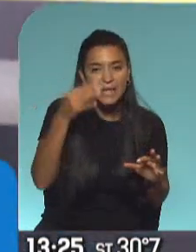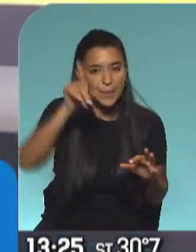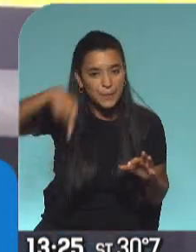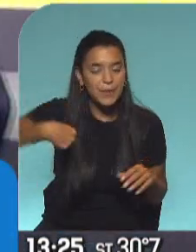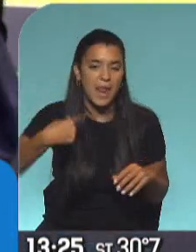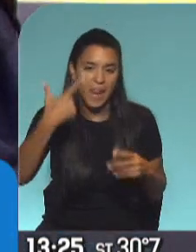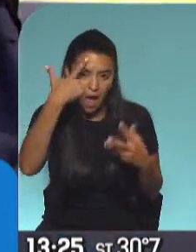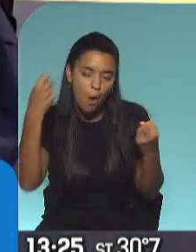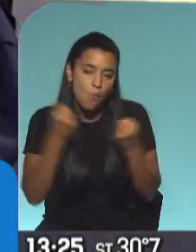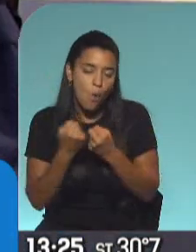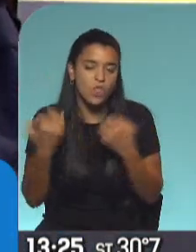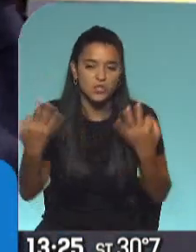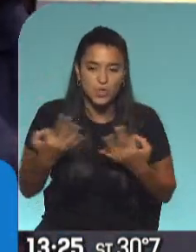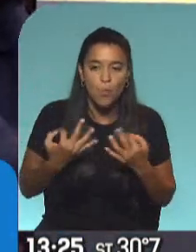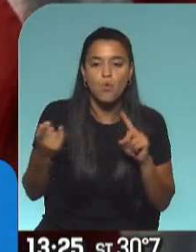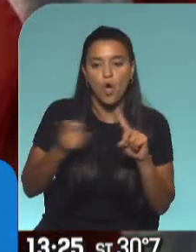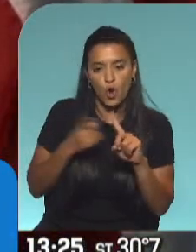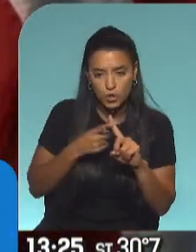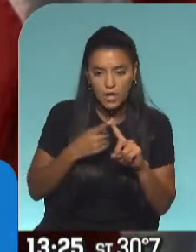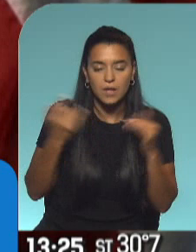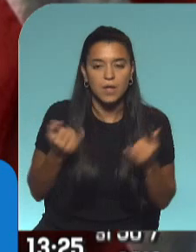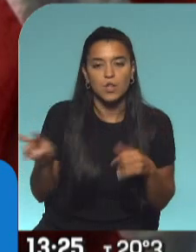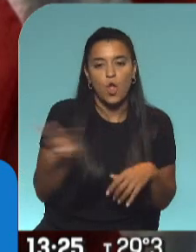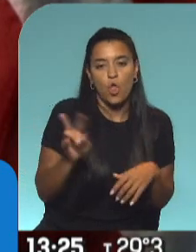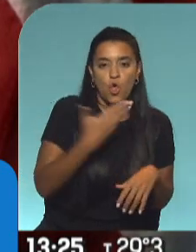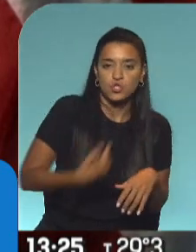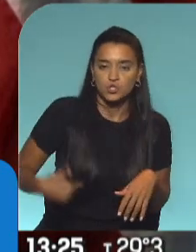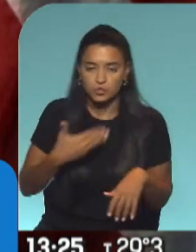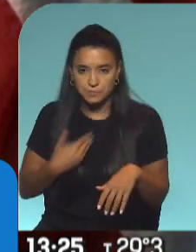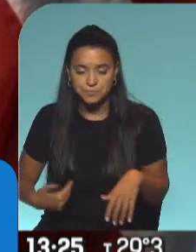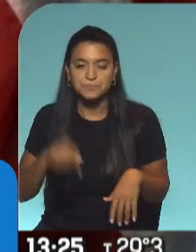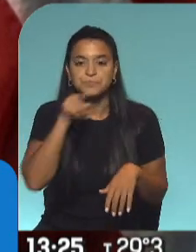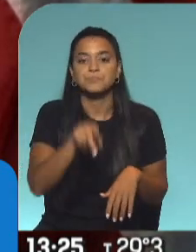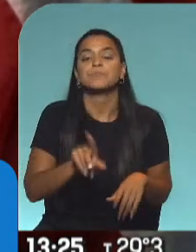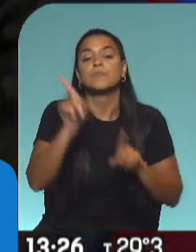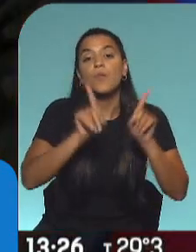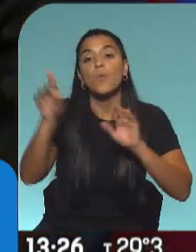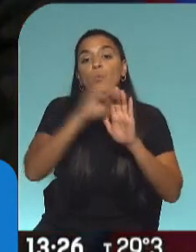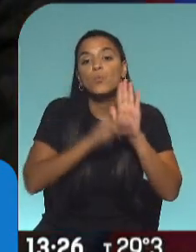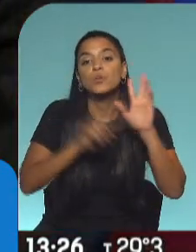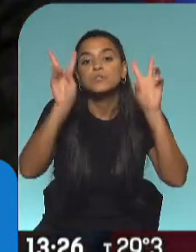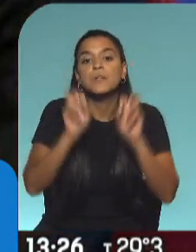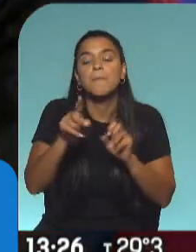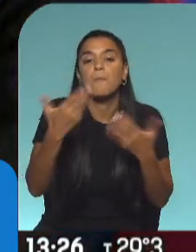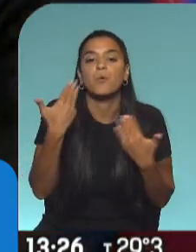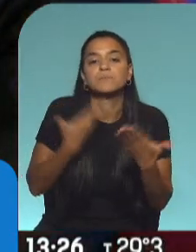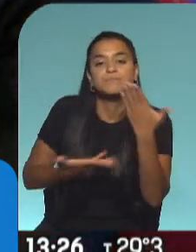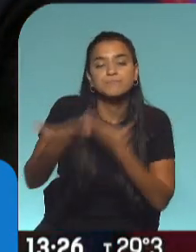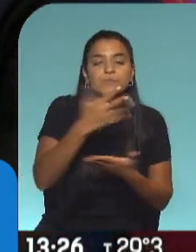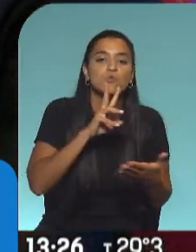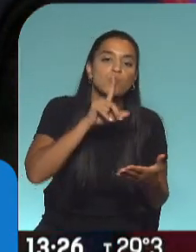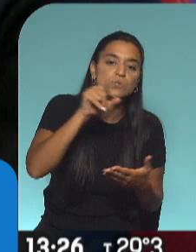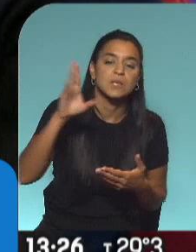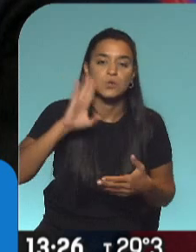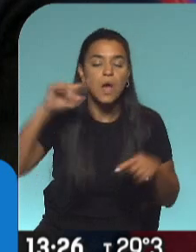de encuentro y de puntos de contacto entre ambos estados. Esos son algunos de los aspectos de la posible cooperación entre Rusia y Estados